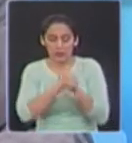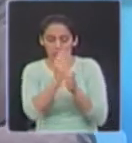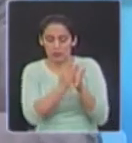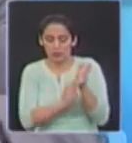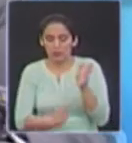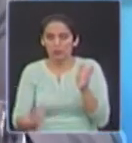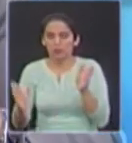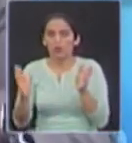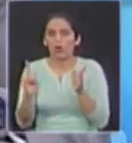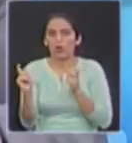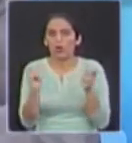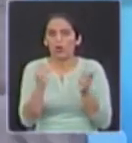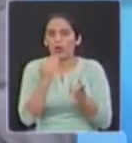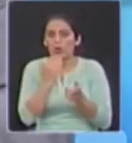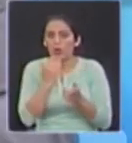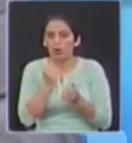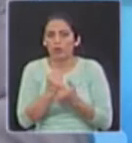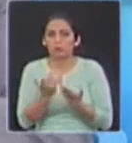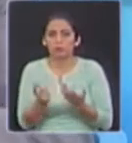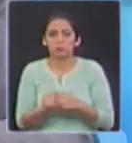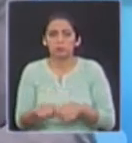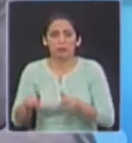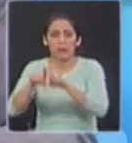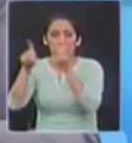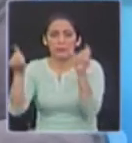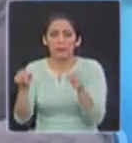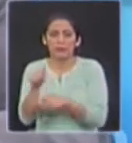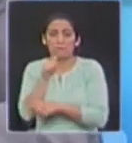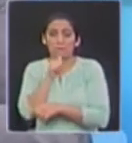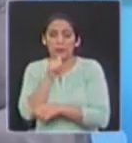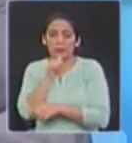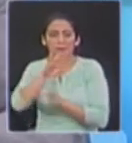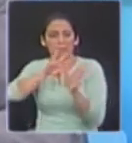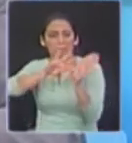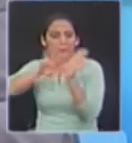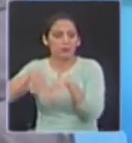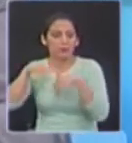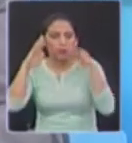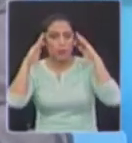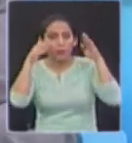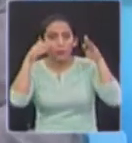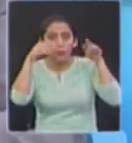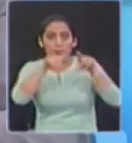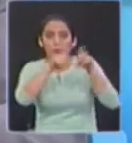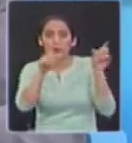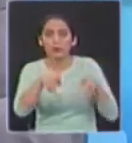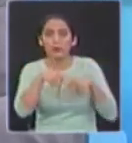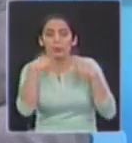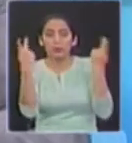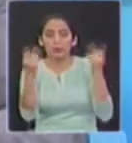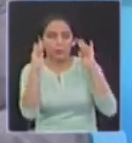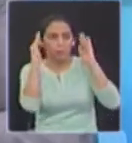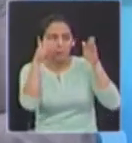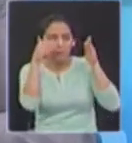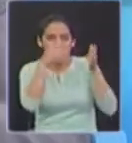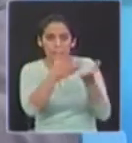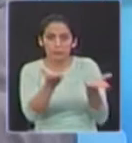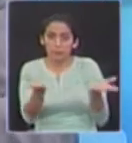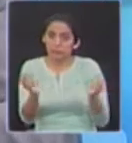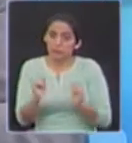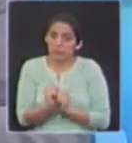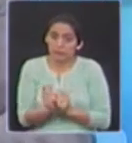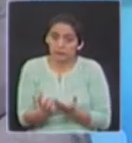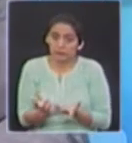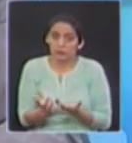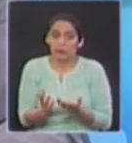de inversión pública, dejando a la privada de lado, y eso lógicamente ha dependido de un precio del petróleo, del